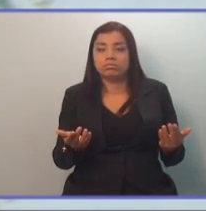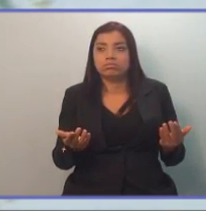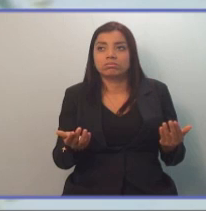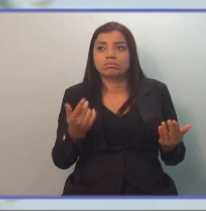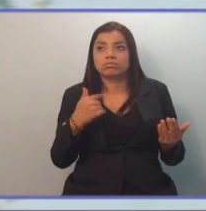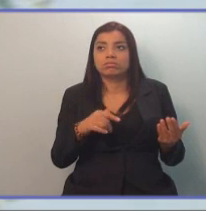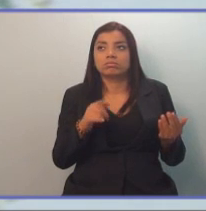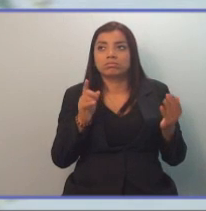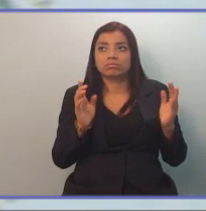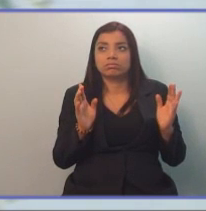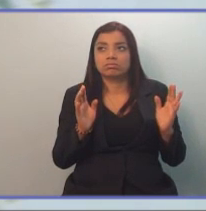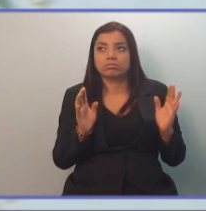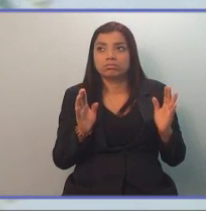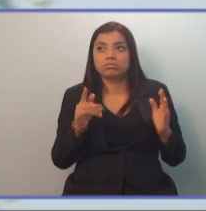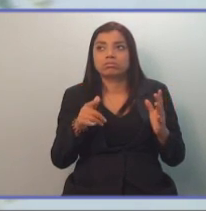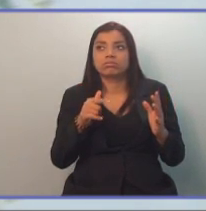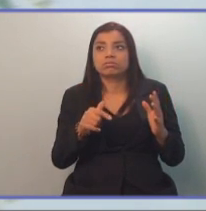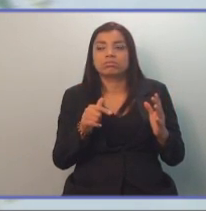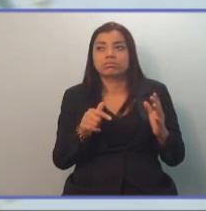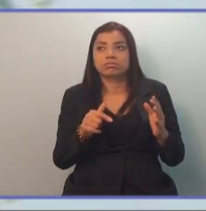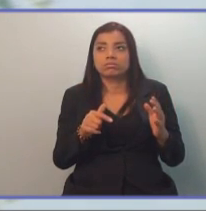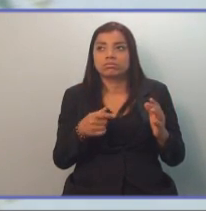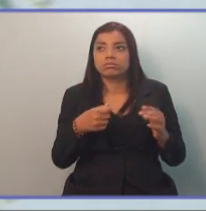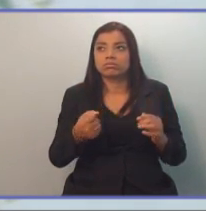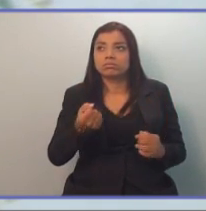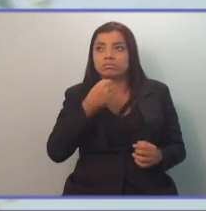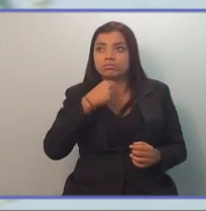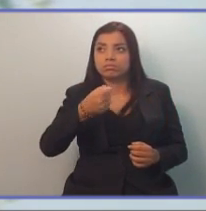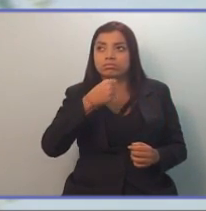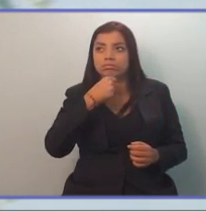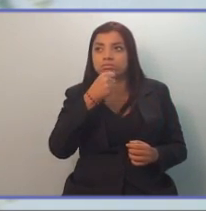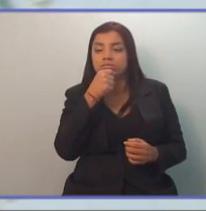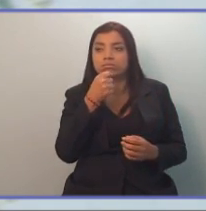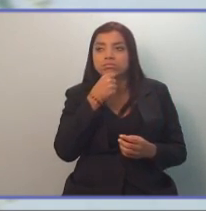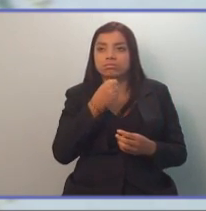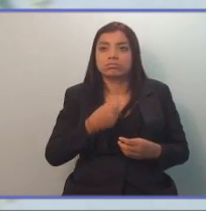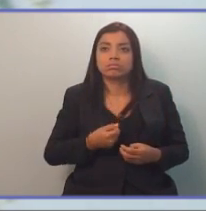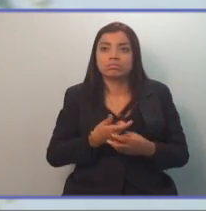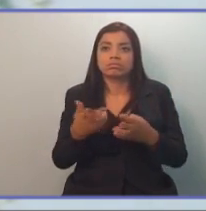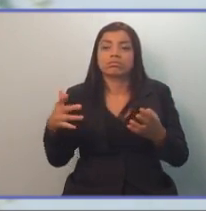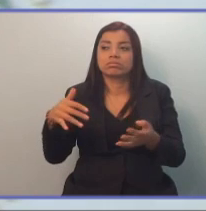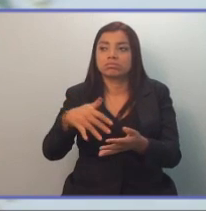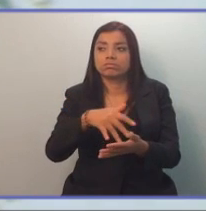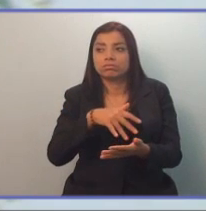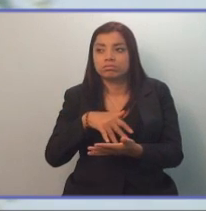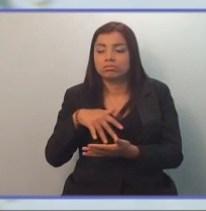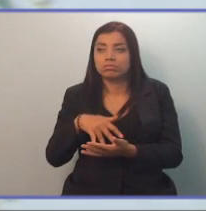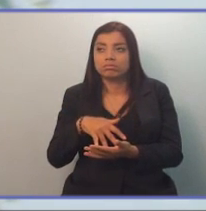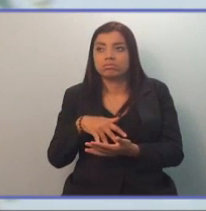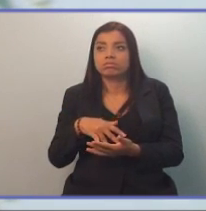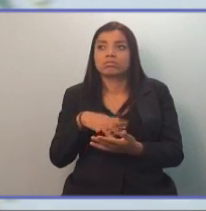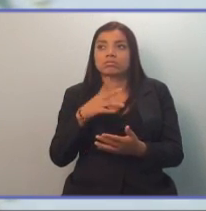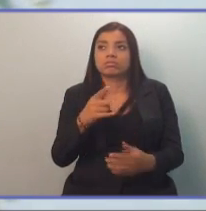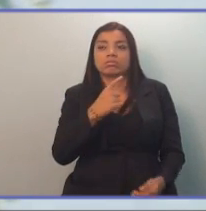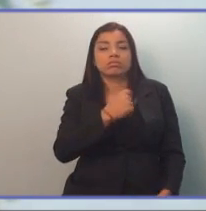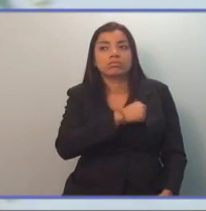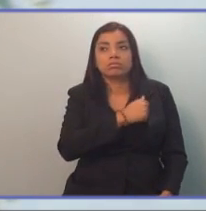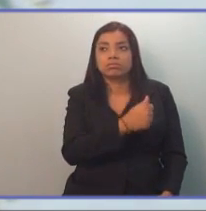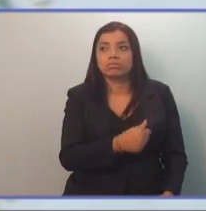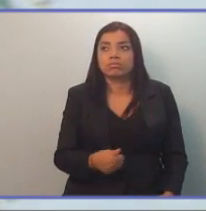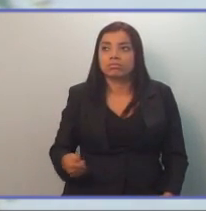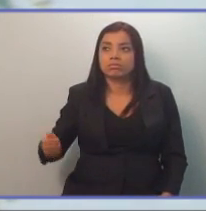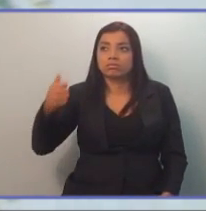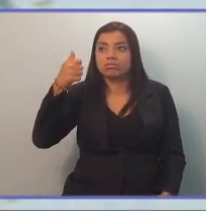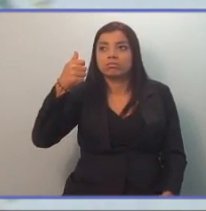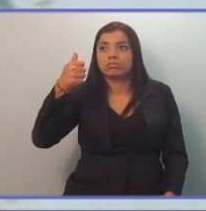como demasiada información hacia el público cuando el funcionario a